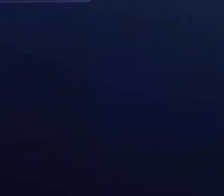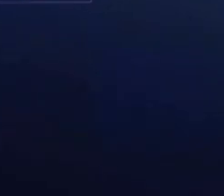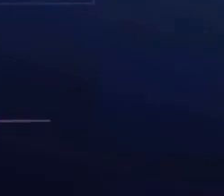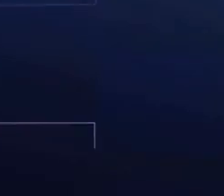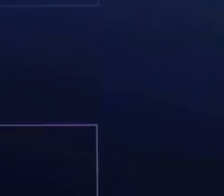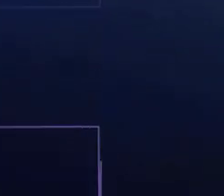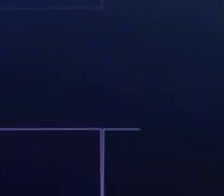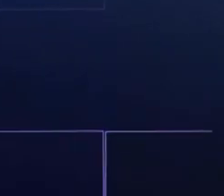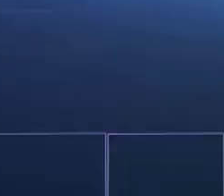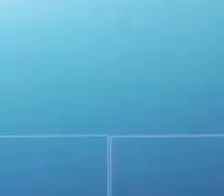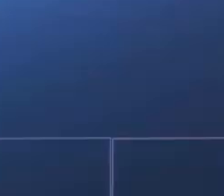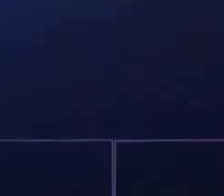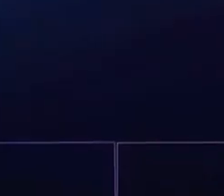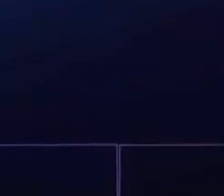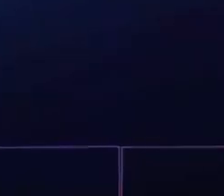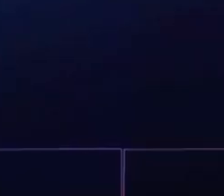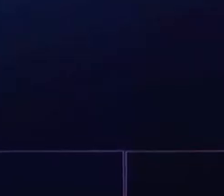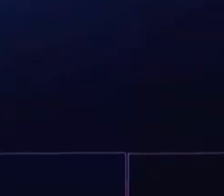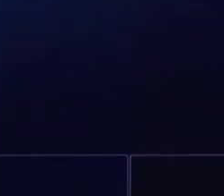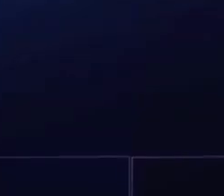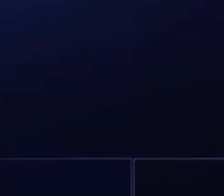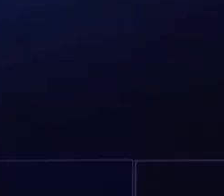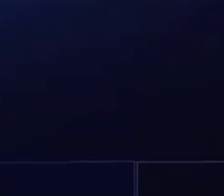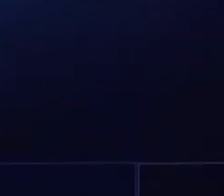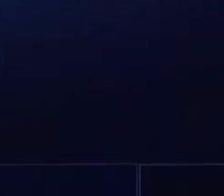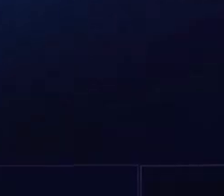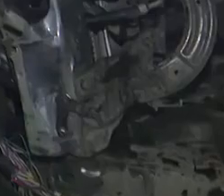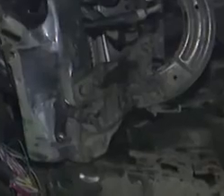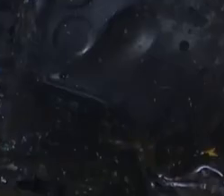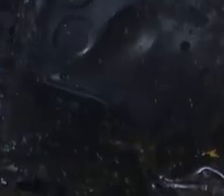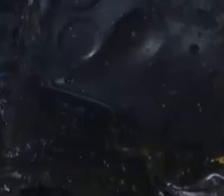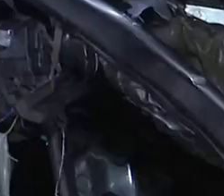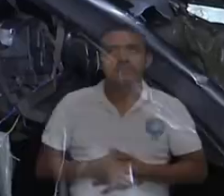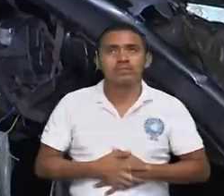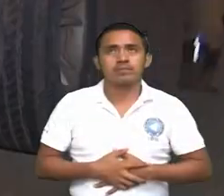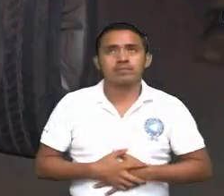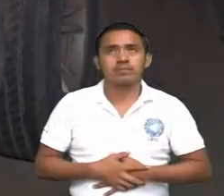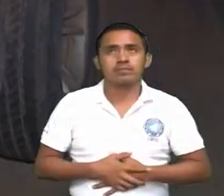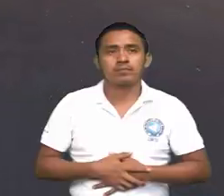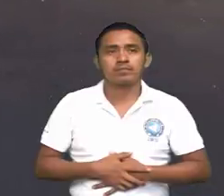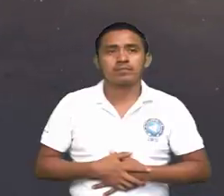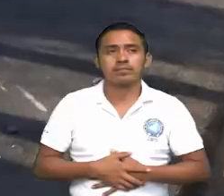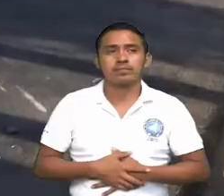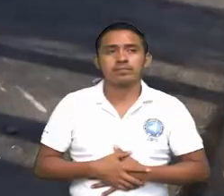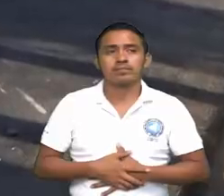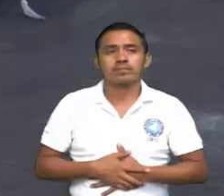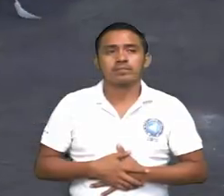We'll be right back.